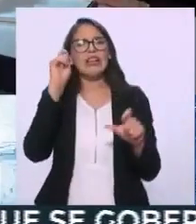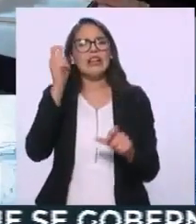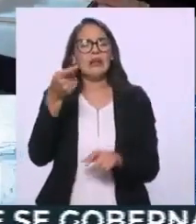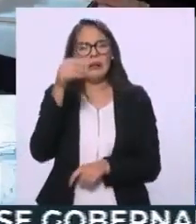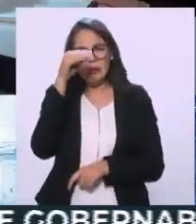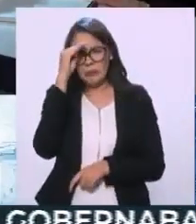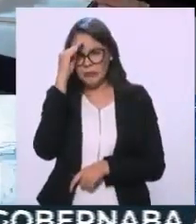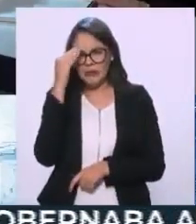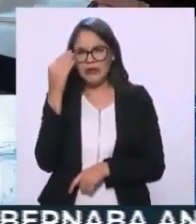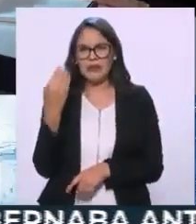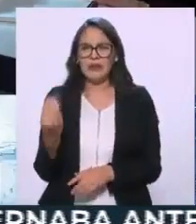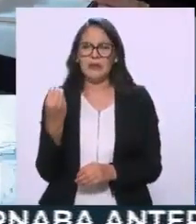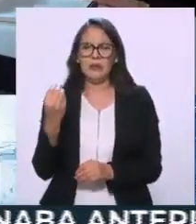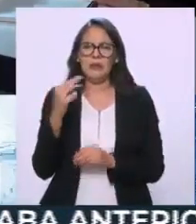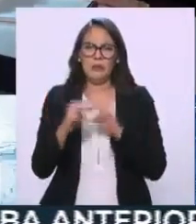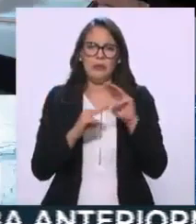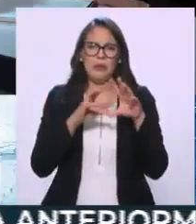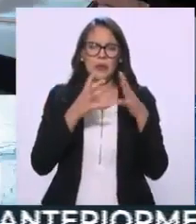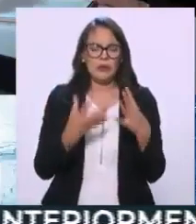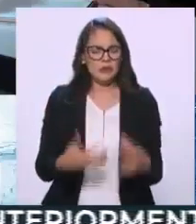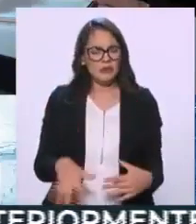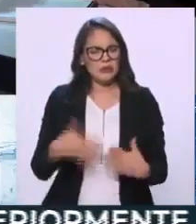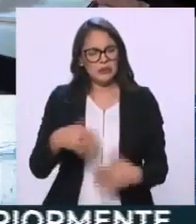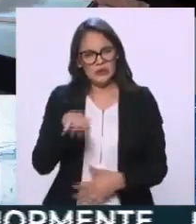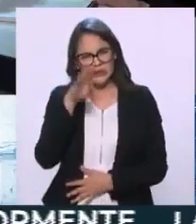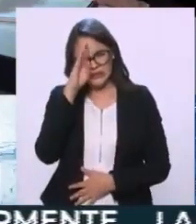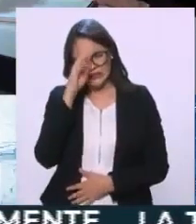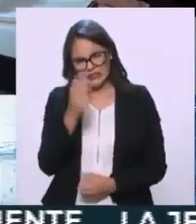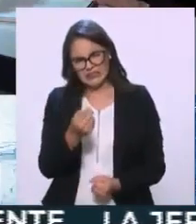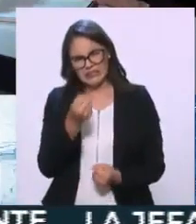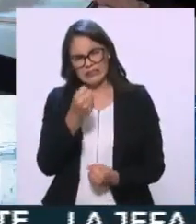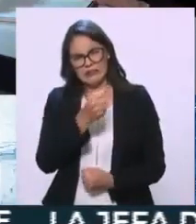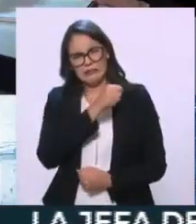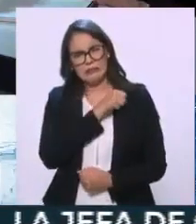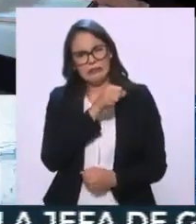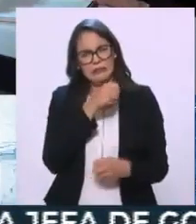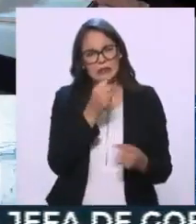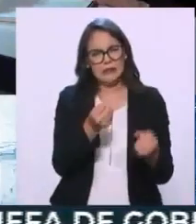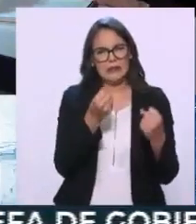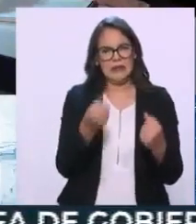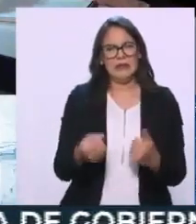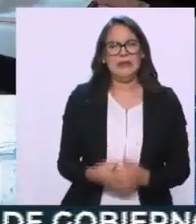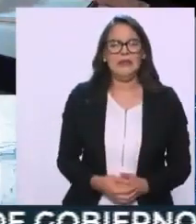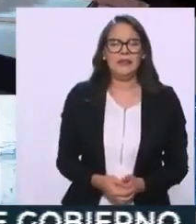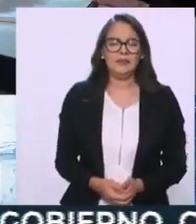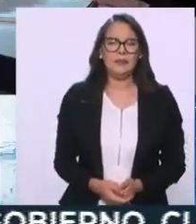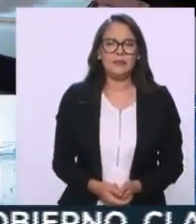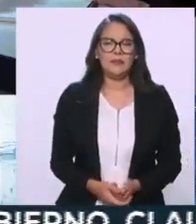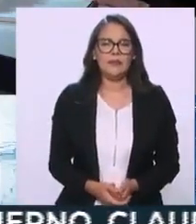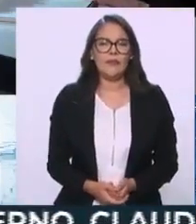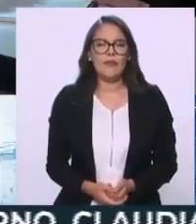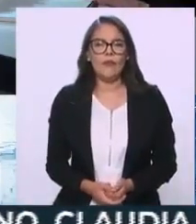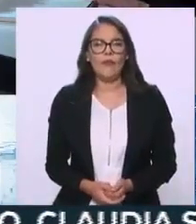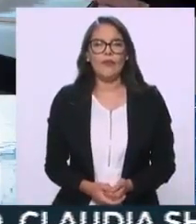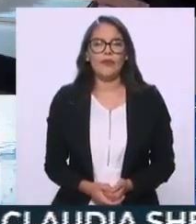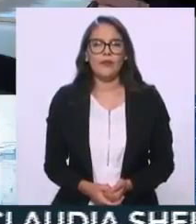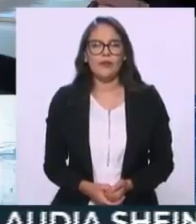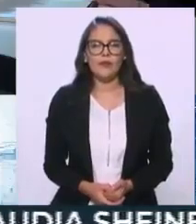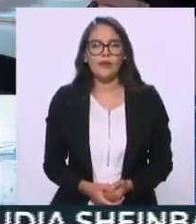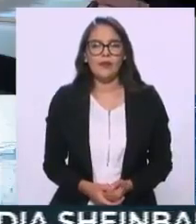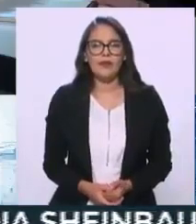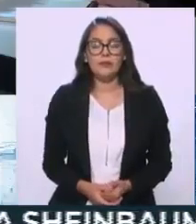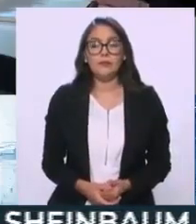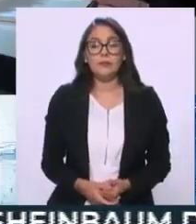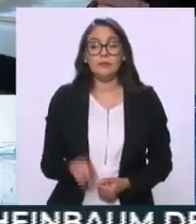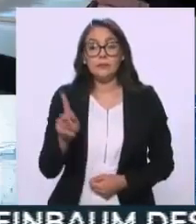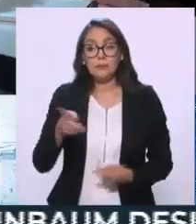mundo tan narcisista como el que estamos viviendo? Bueno, es muy interesante la pregunta, ¿no? En primer